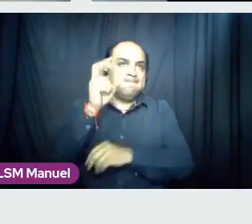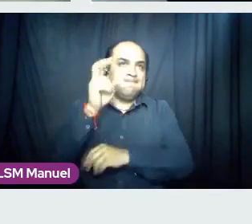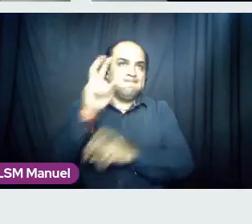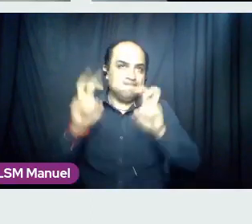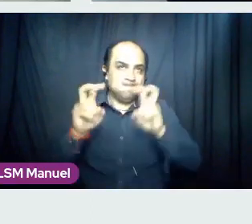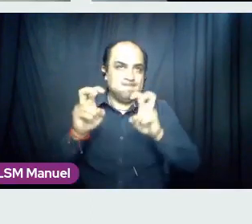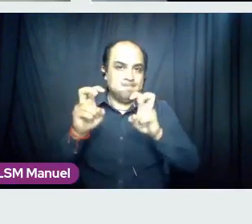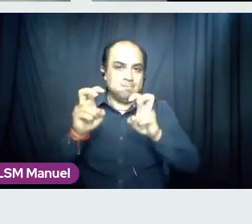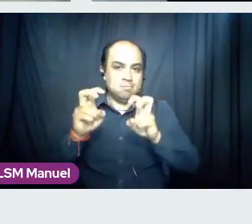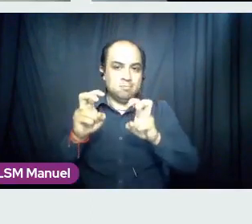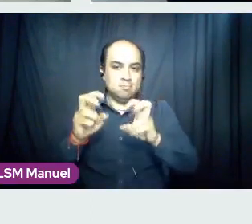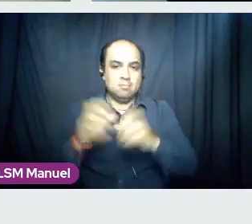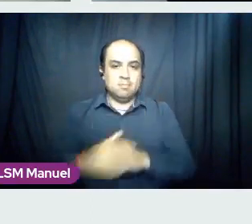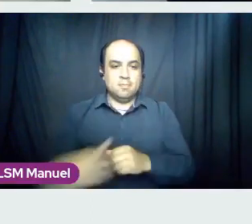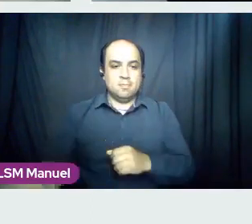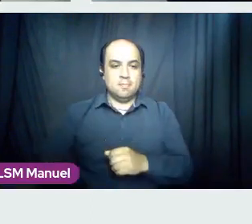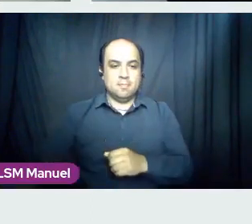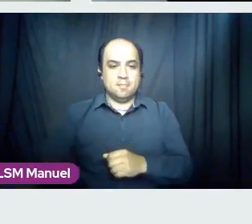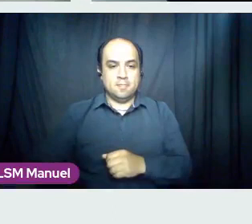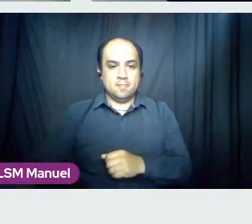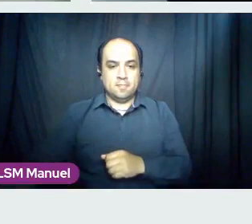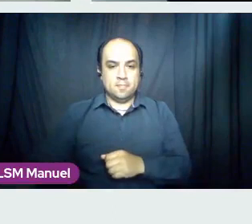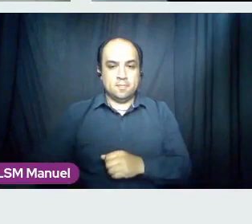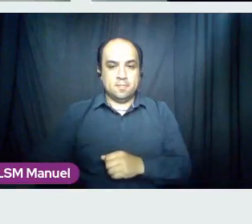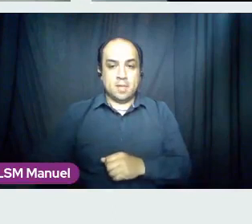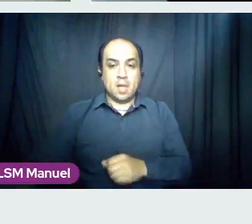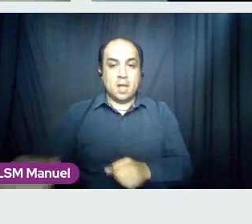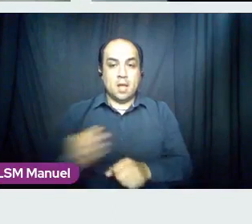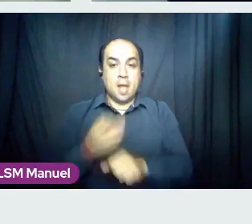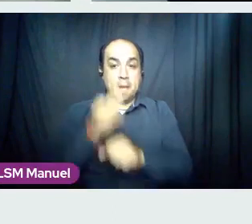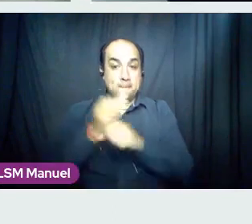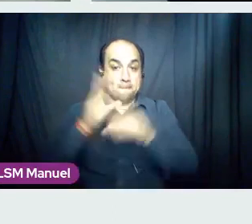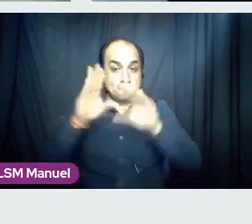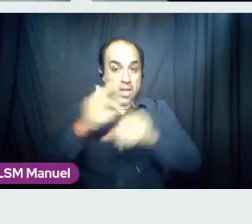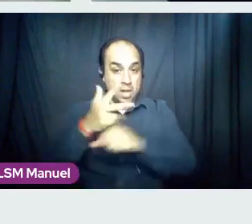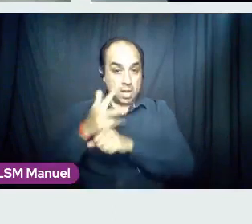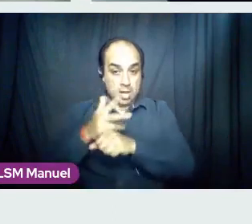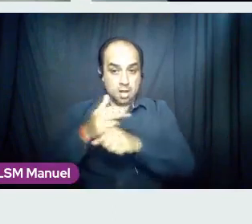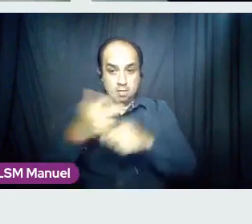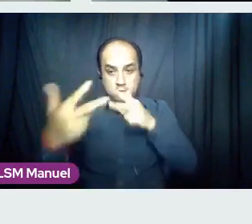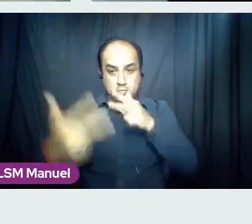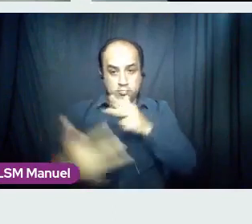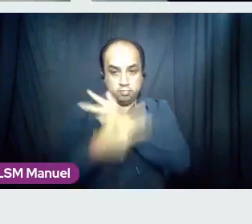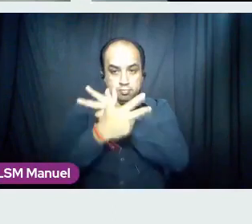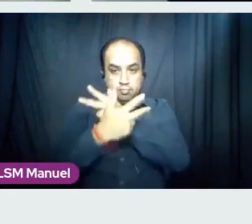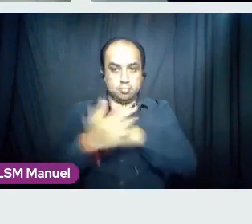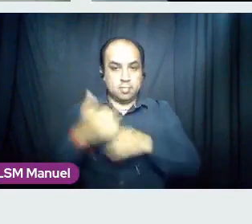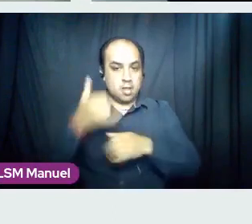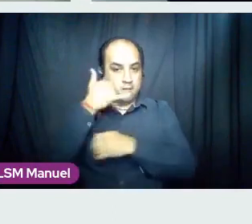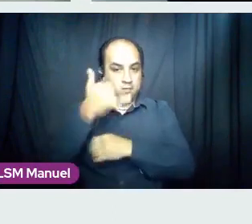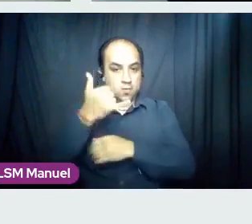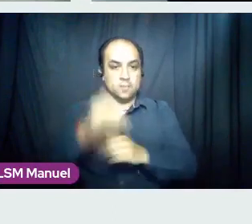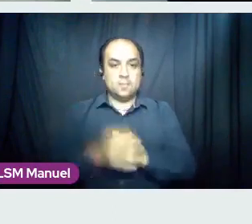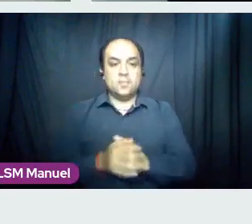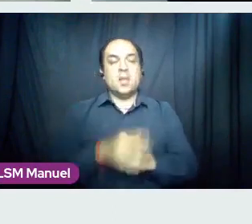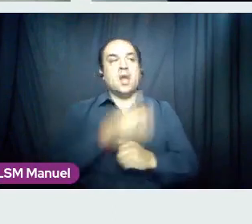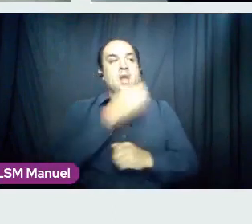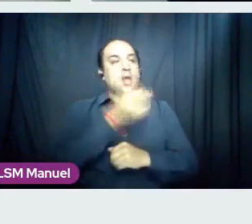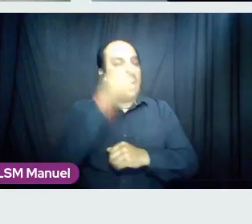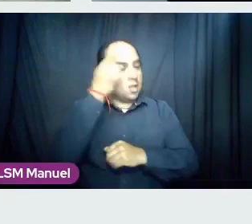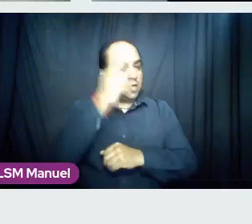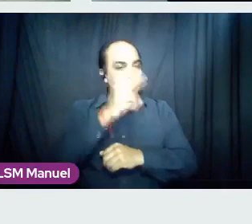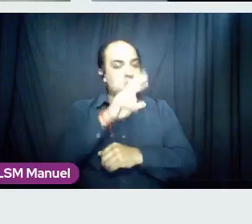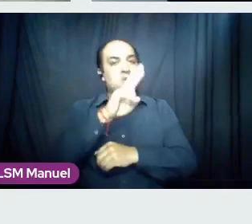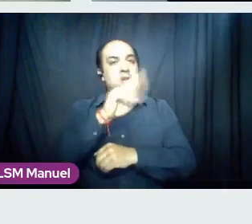este término y bueno, pues este padecimiento. Así que bueno, pues el doctor Carlos Ricardo Esteves